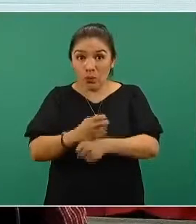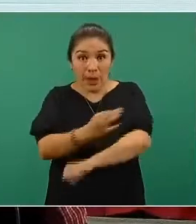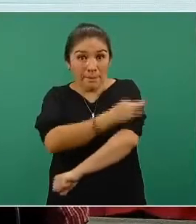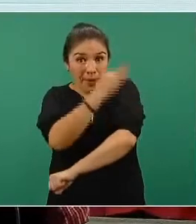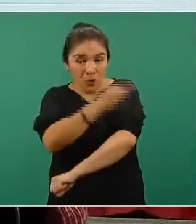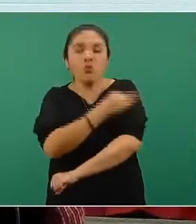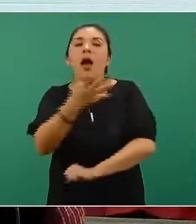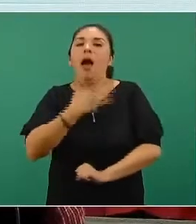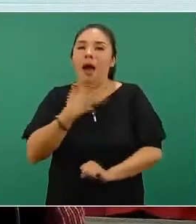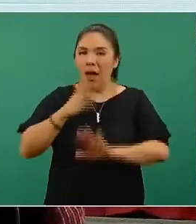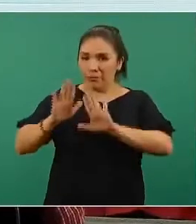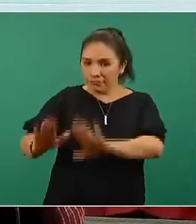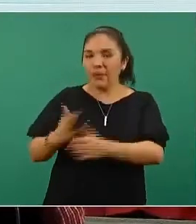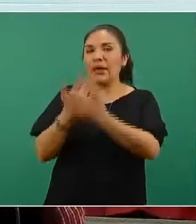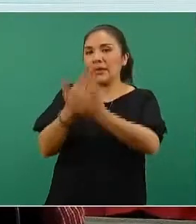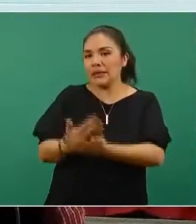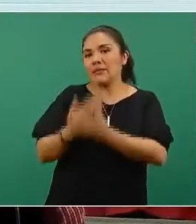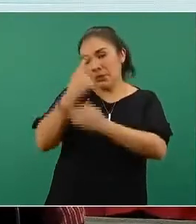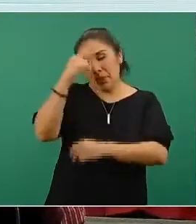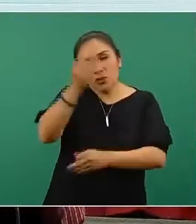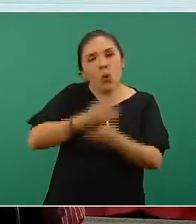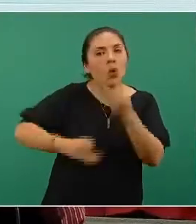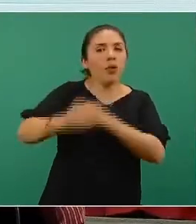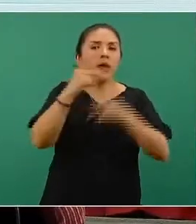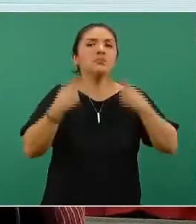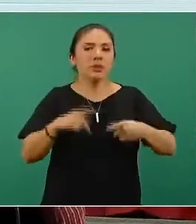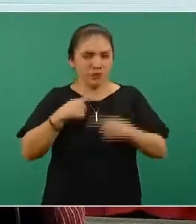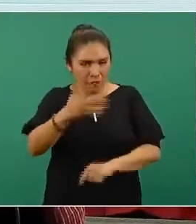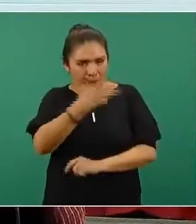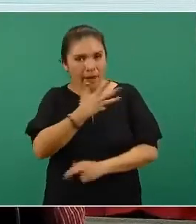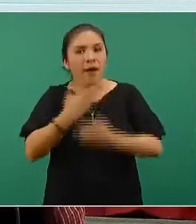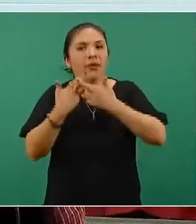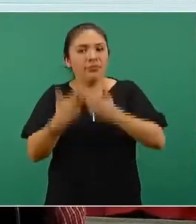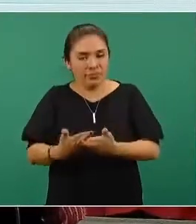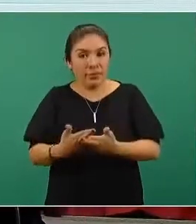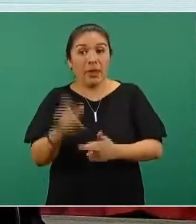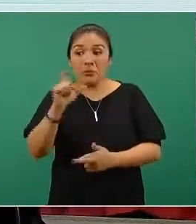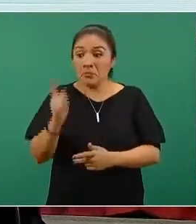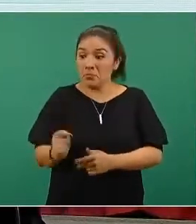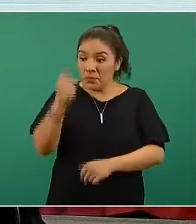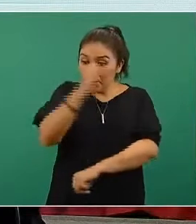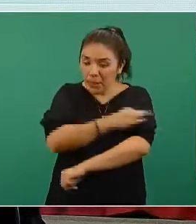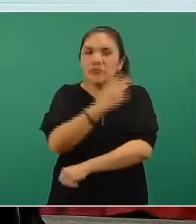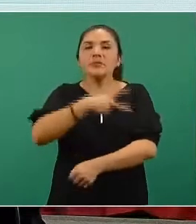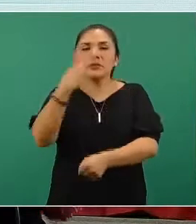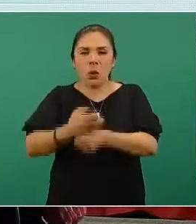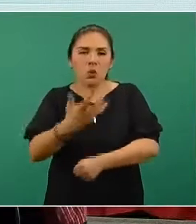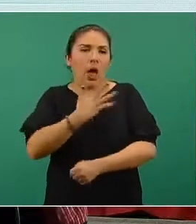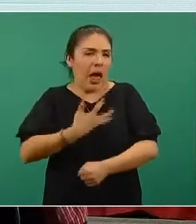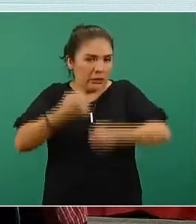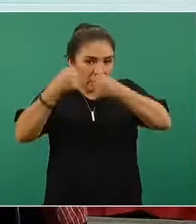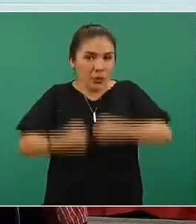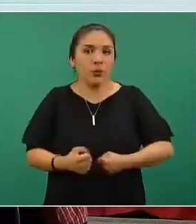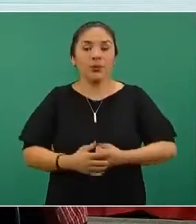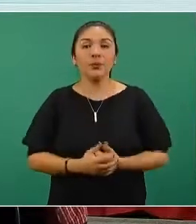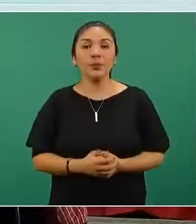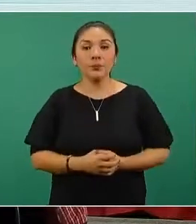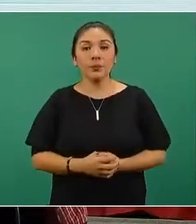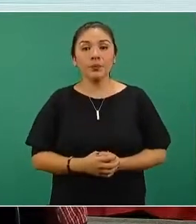están aseguradas para toda la población que recibió su primera dosis. La siguiente, por favor.